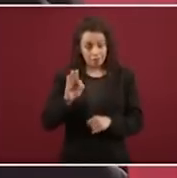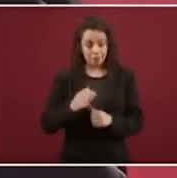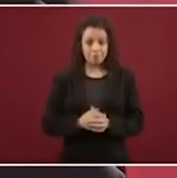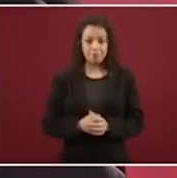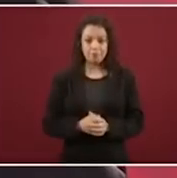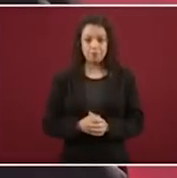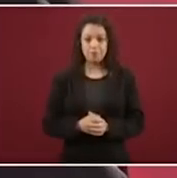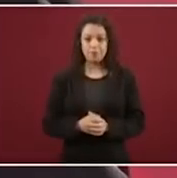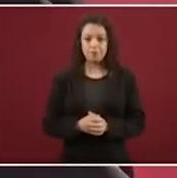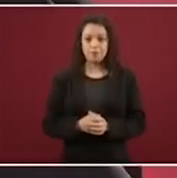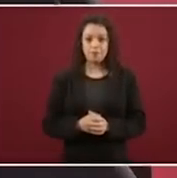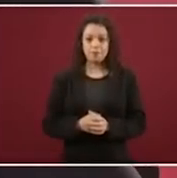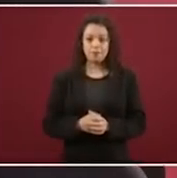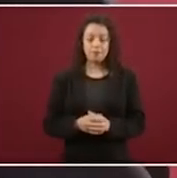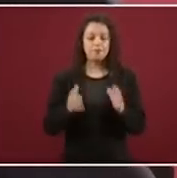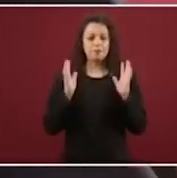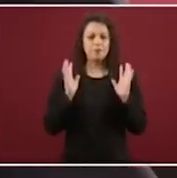ya